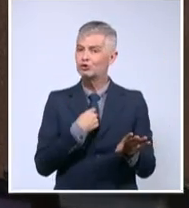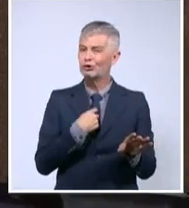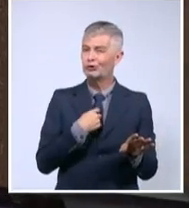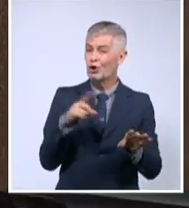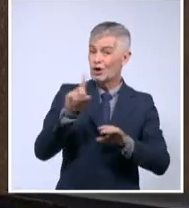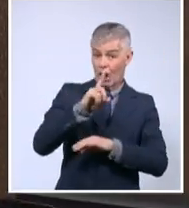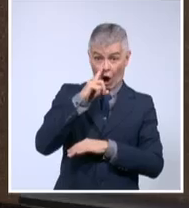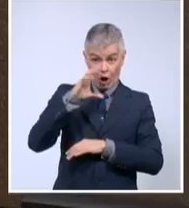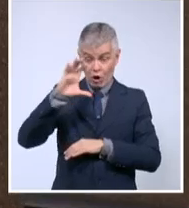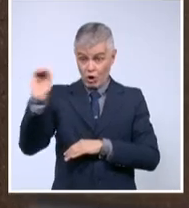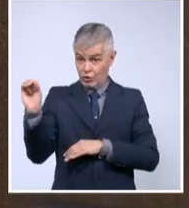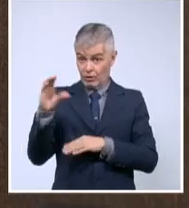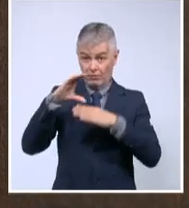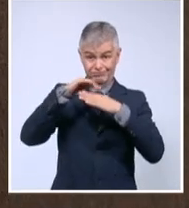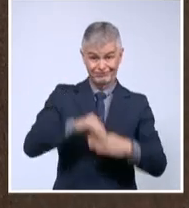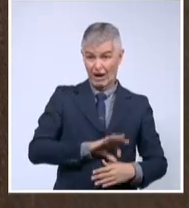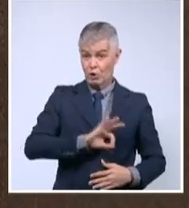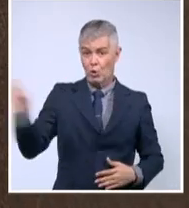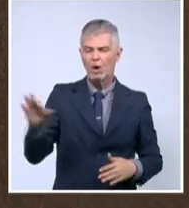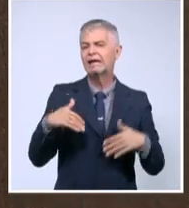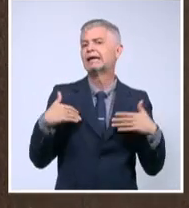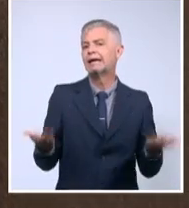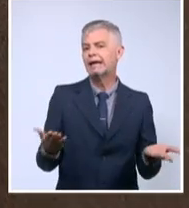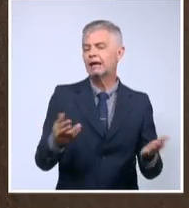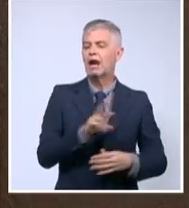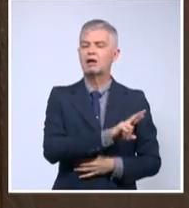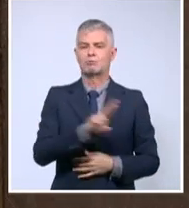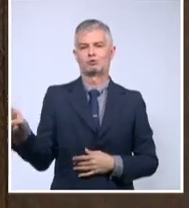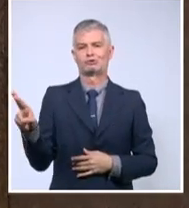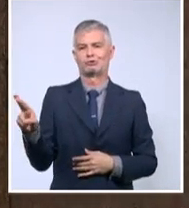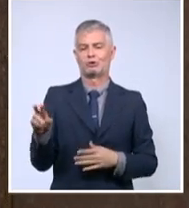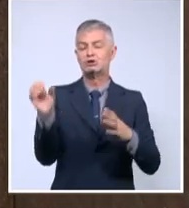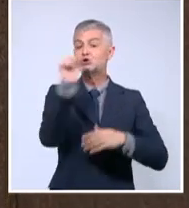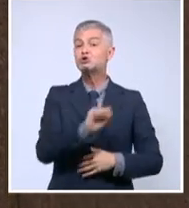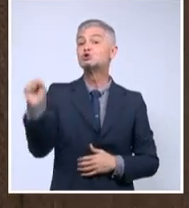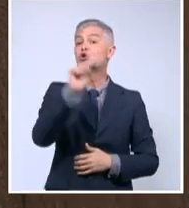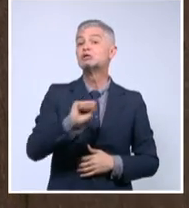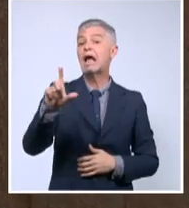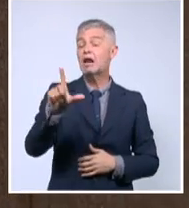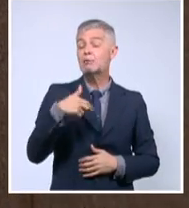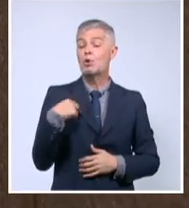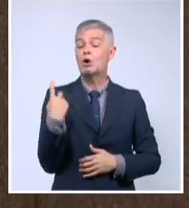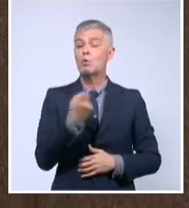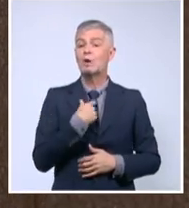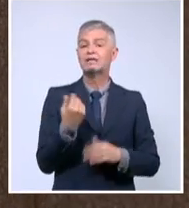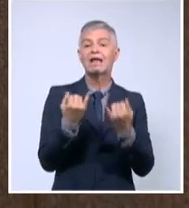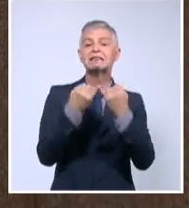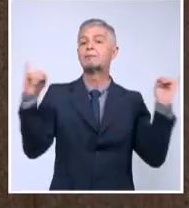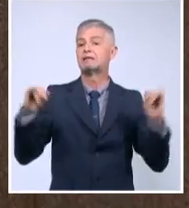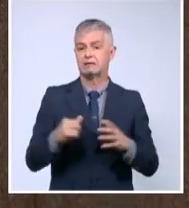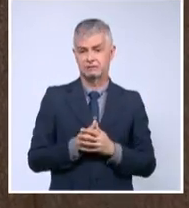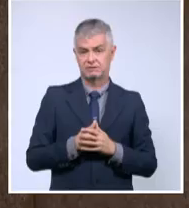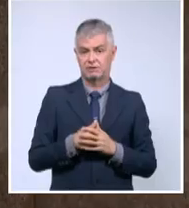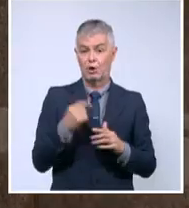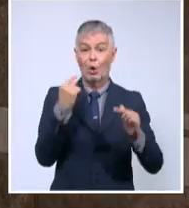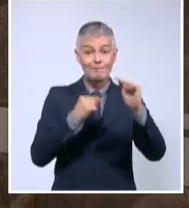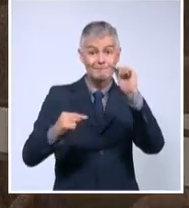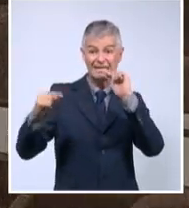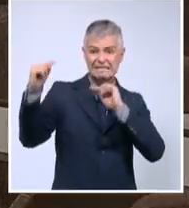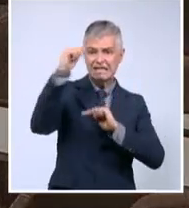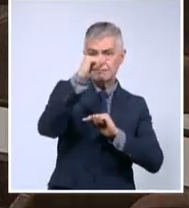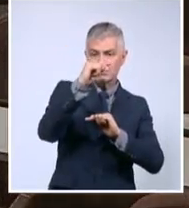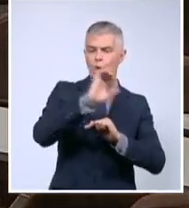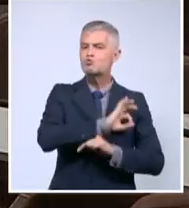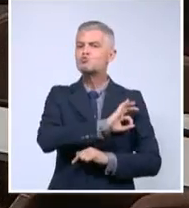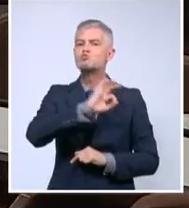que no cederemos ni un ápice es con la revolución, el socialismo y nuestra soberanía. Los principios no